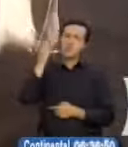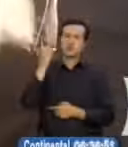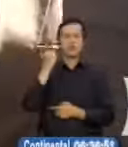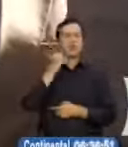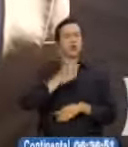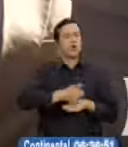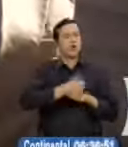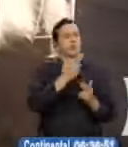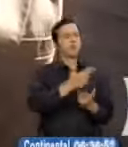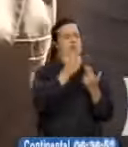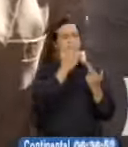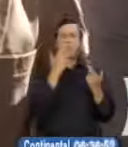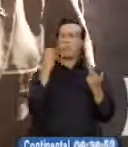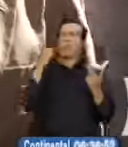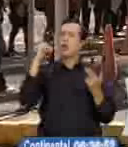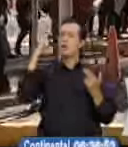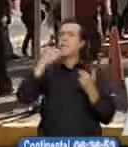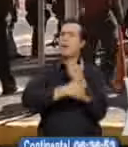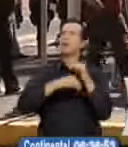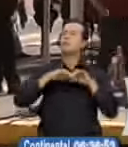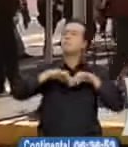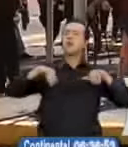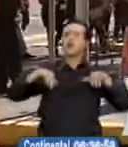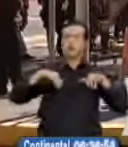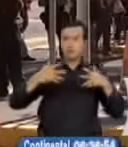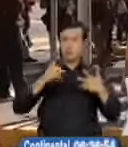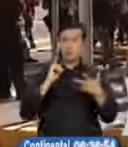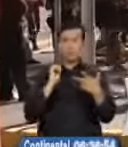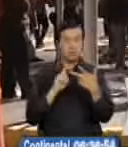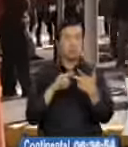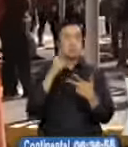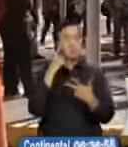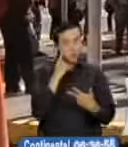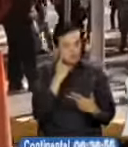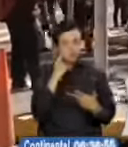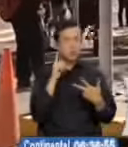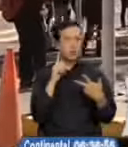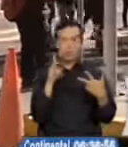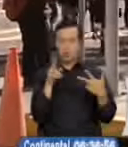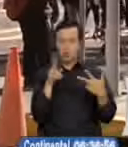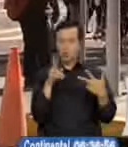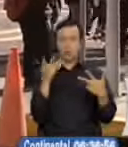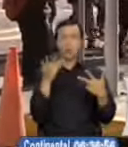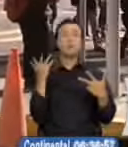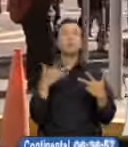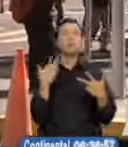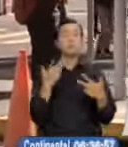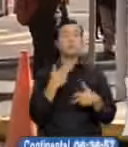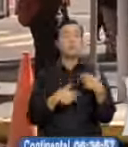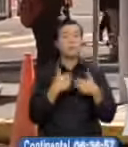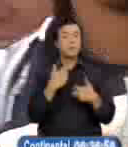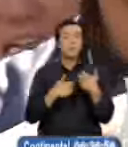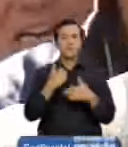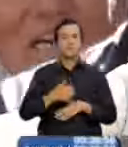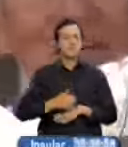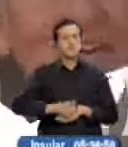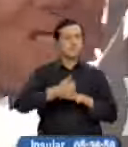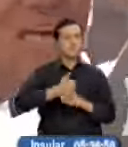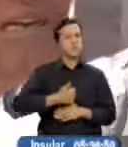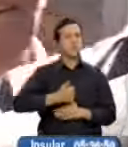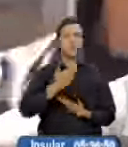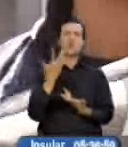un Estado dentro del Estado. Y el tercero, y estrechamente relacionado con el anterior, es el problema del poder,